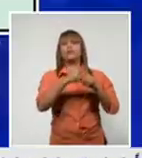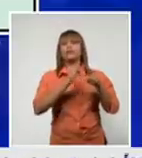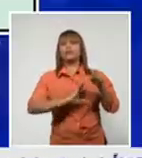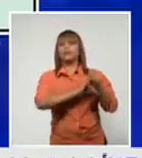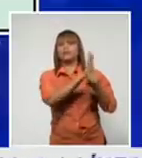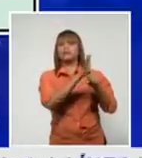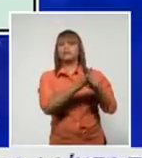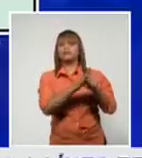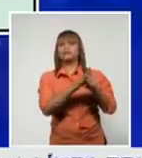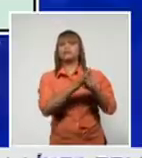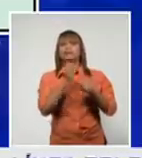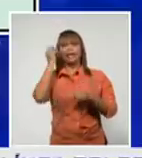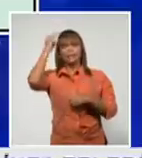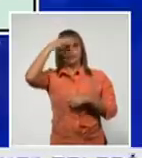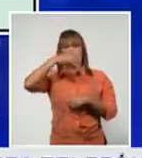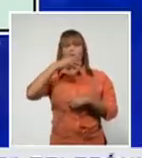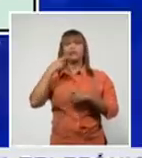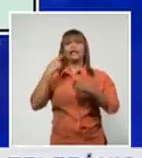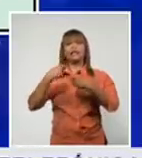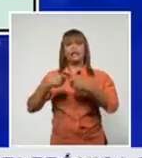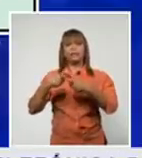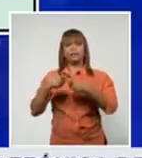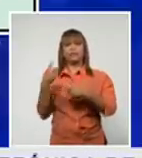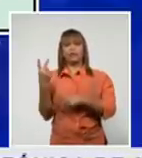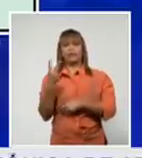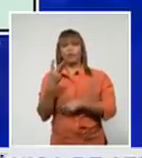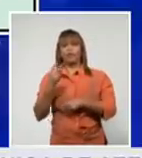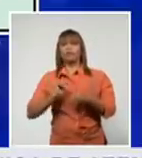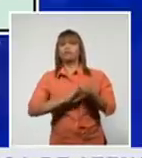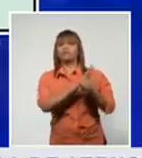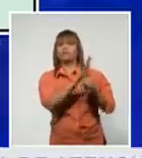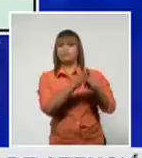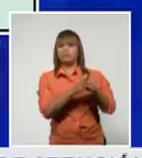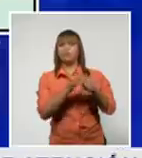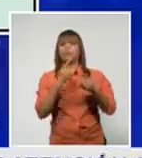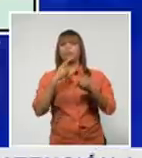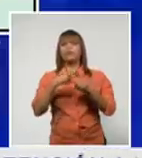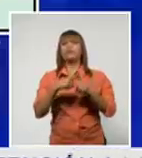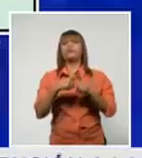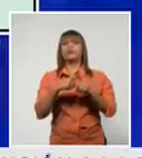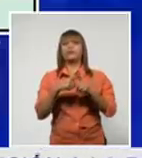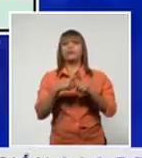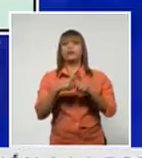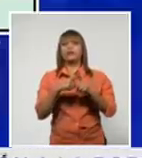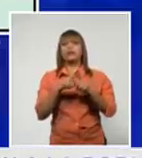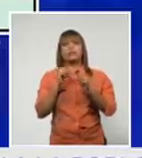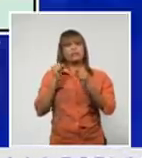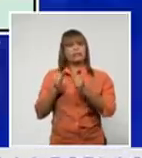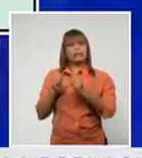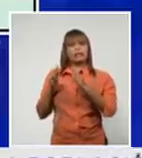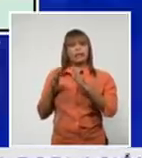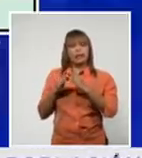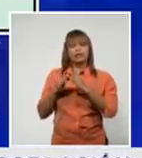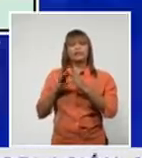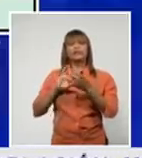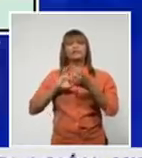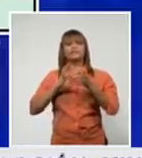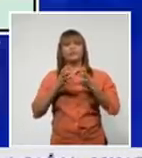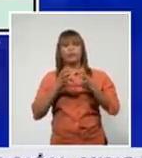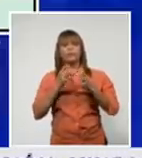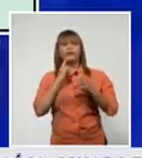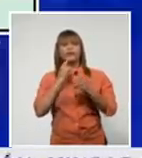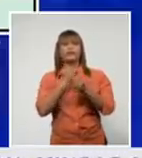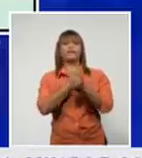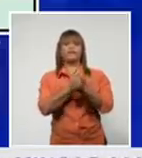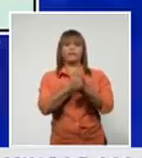positivos, entraban en cuarentena y eso traduce la complejidad de la